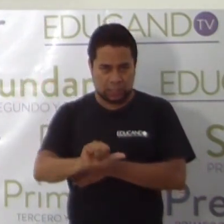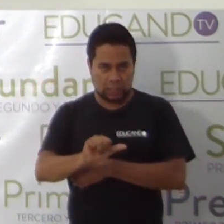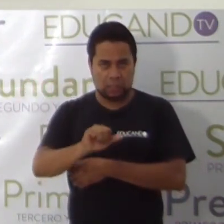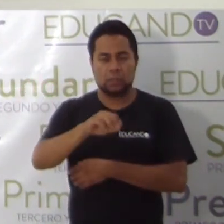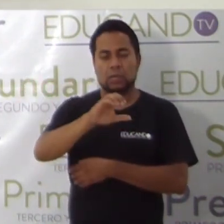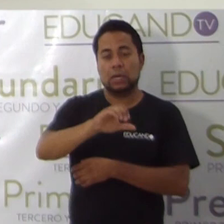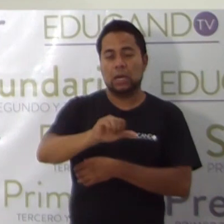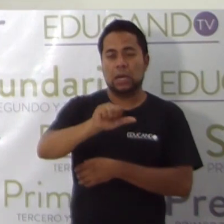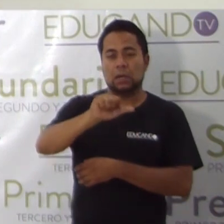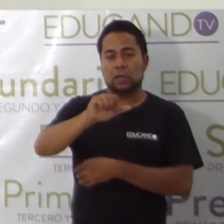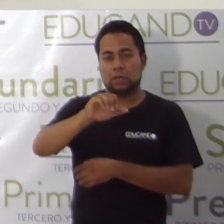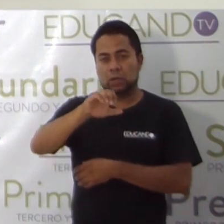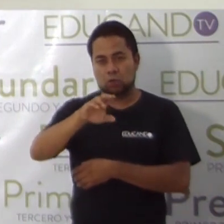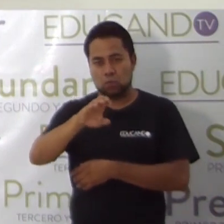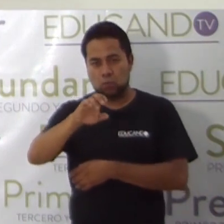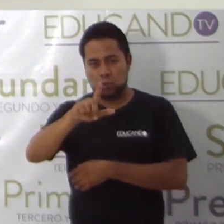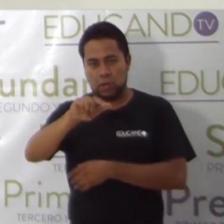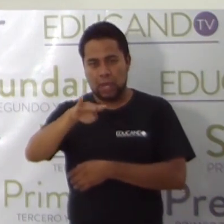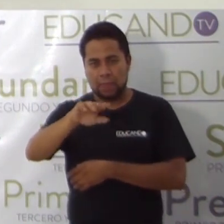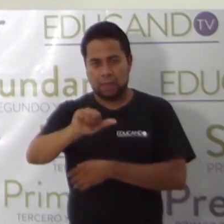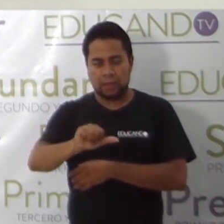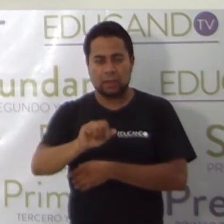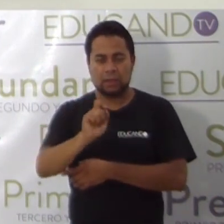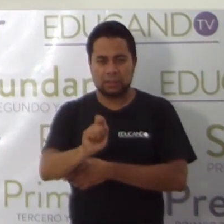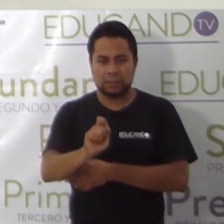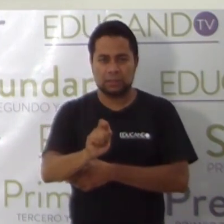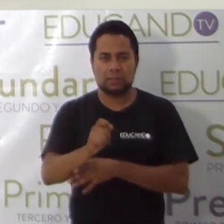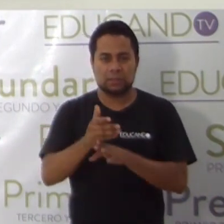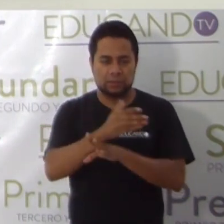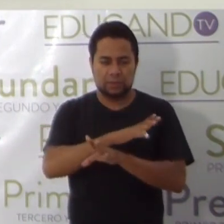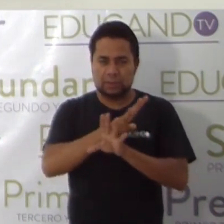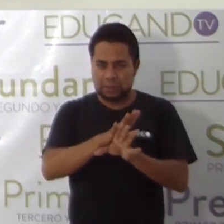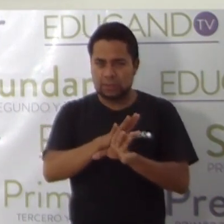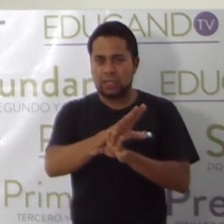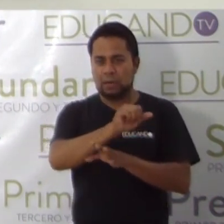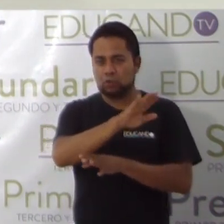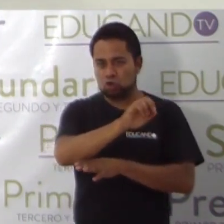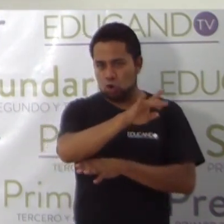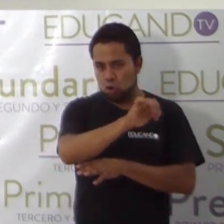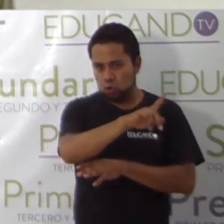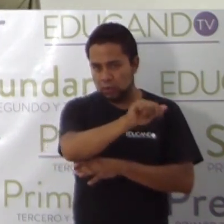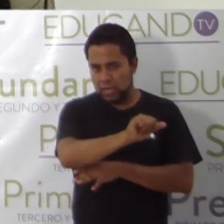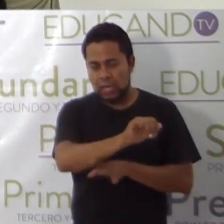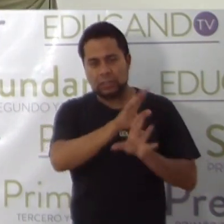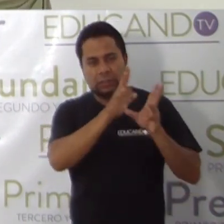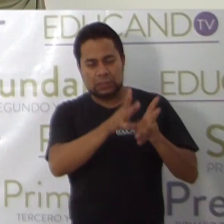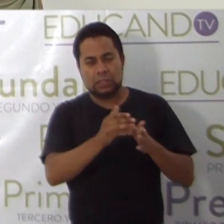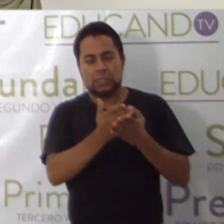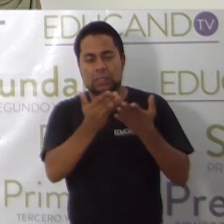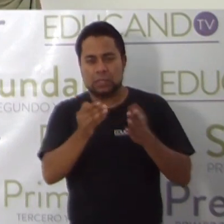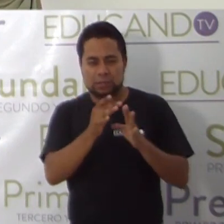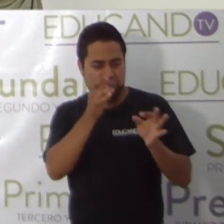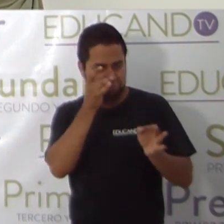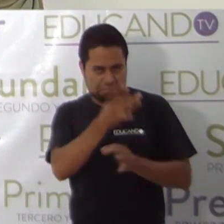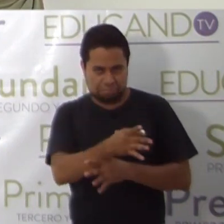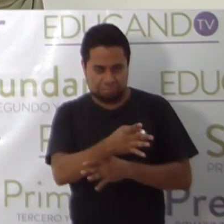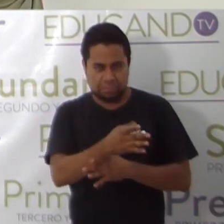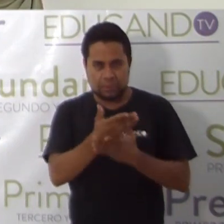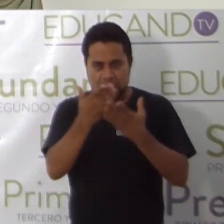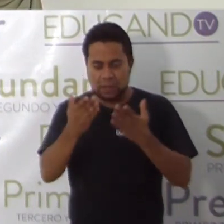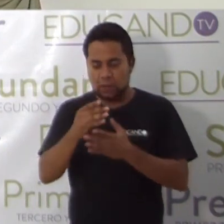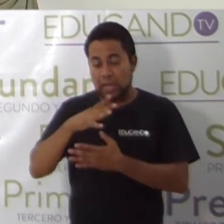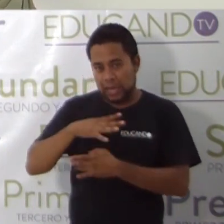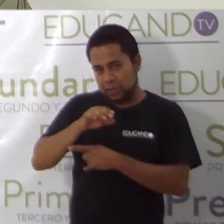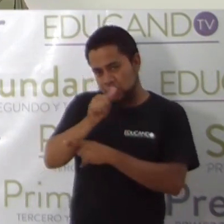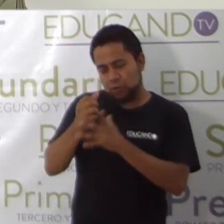frecuencia absoluta acumulada. Ya vimos frecuencia absoluta. Vamos a ver frecuencia absoluta